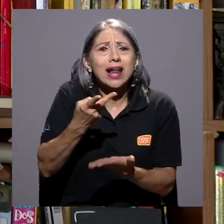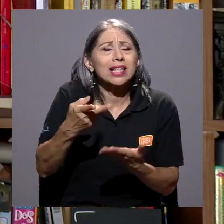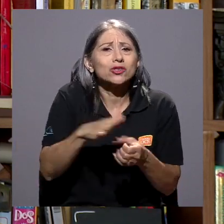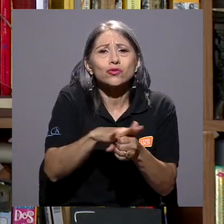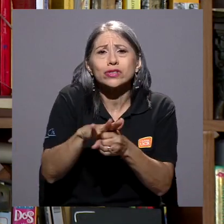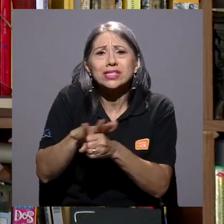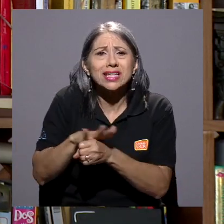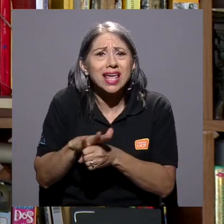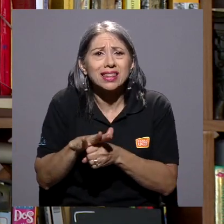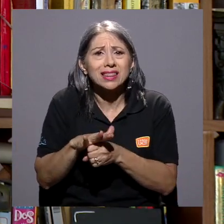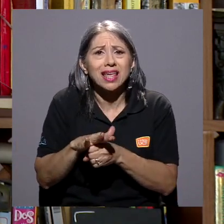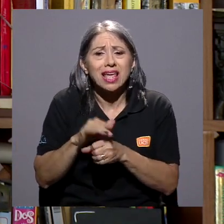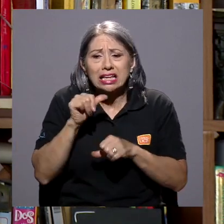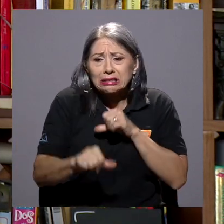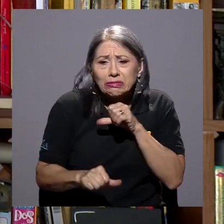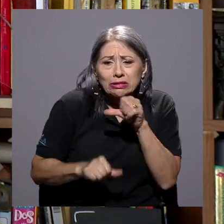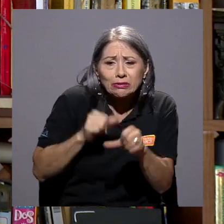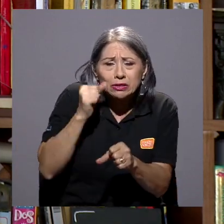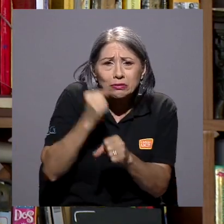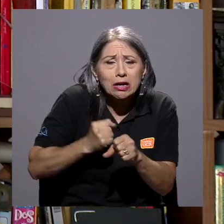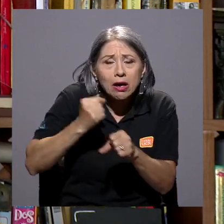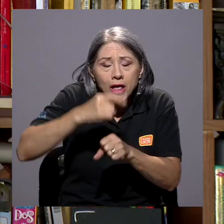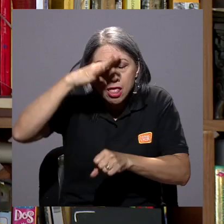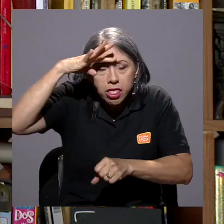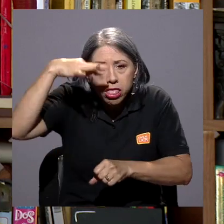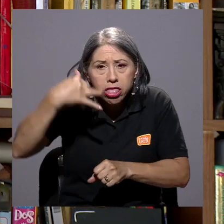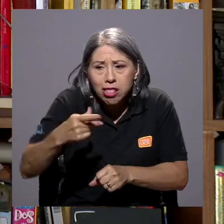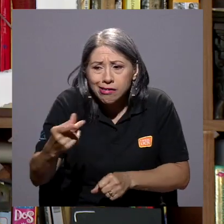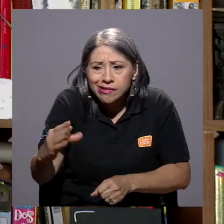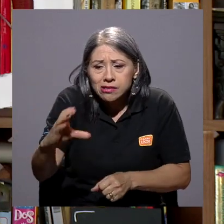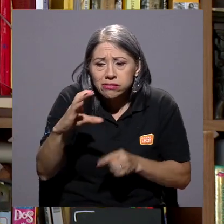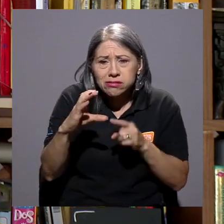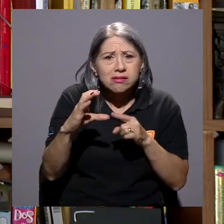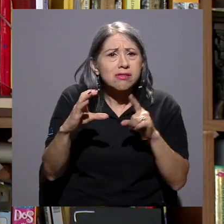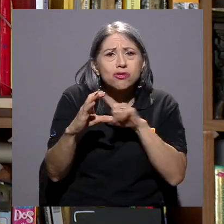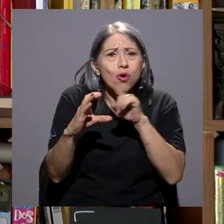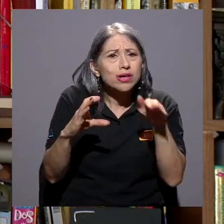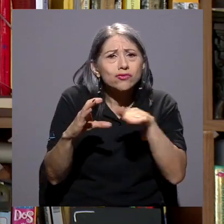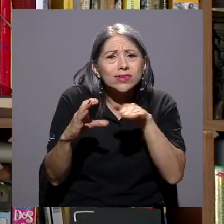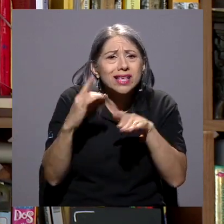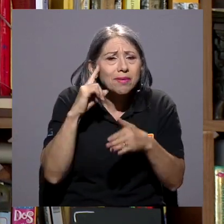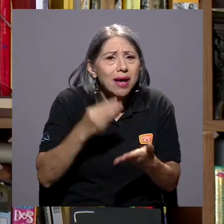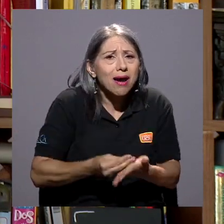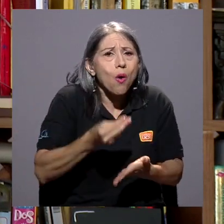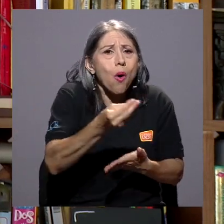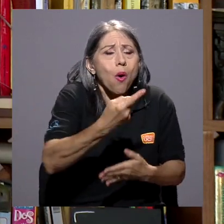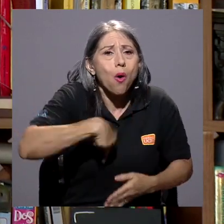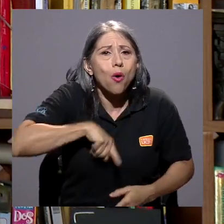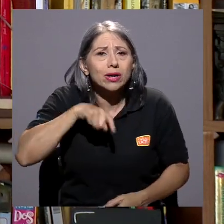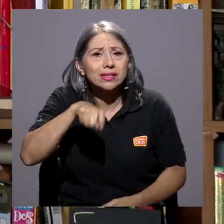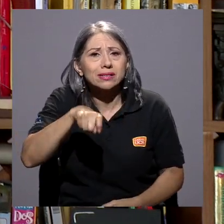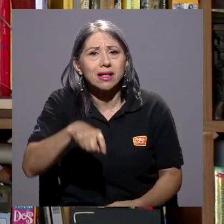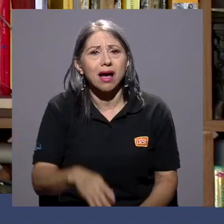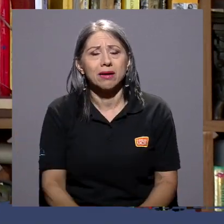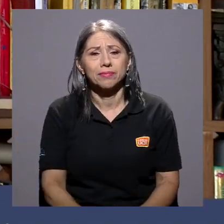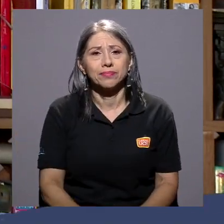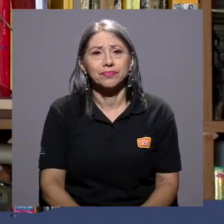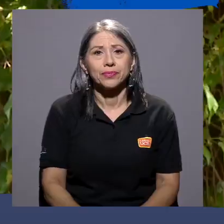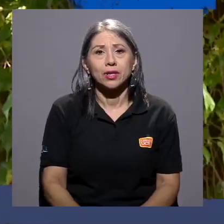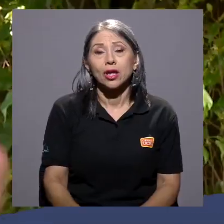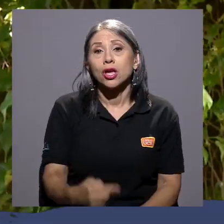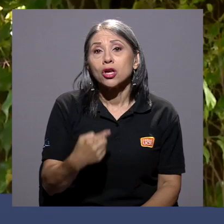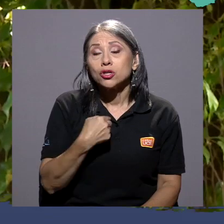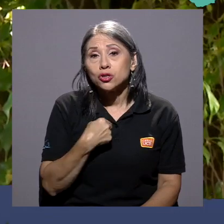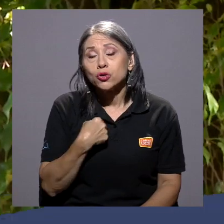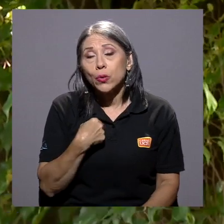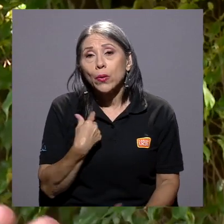nos alcanza con el esfuerzo que hacemos para adquirir lo que necesitamos o para tener lo que necesitamos.